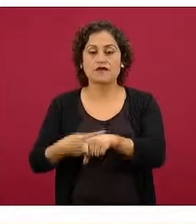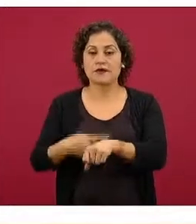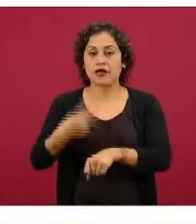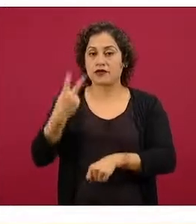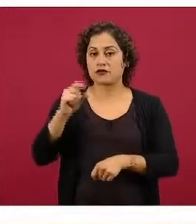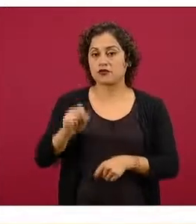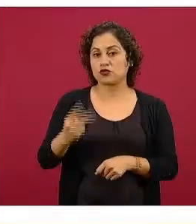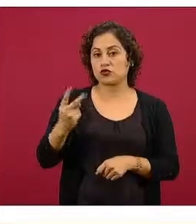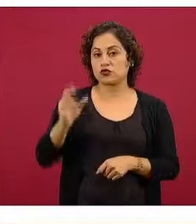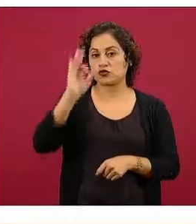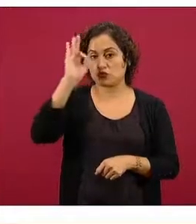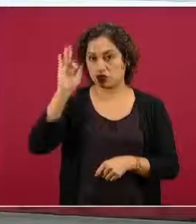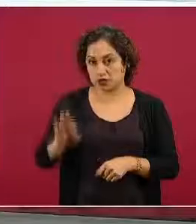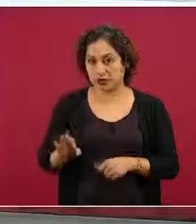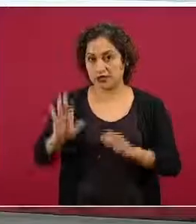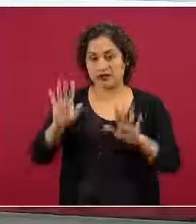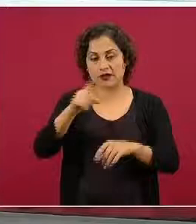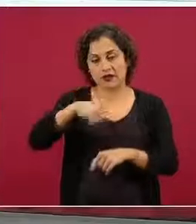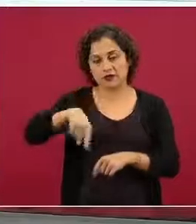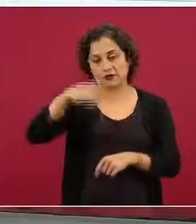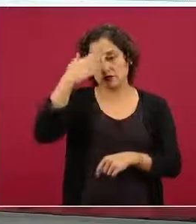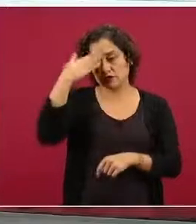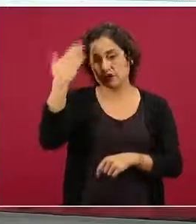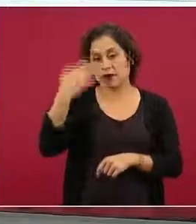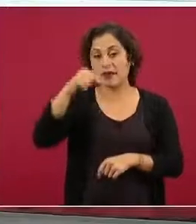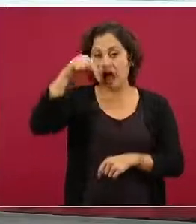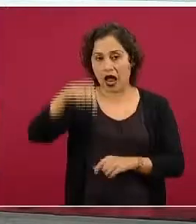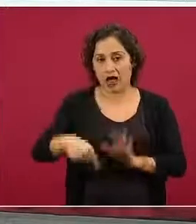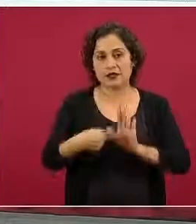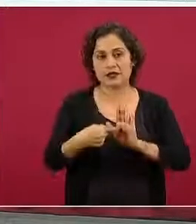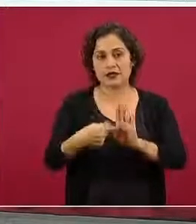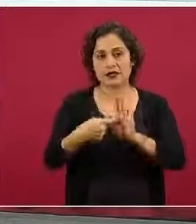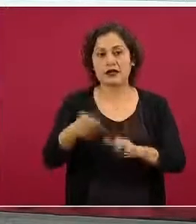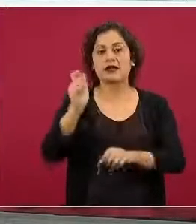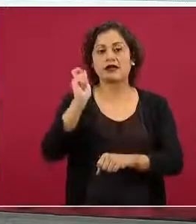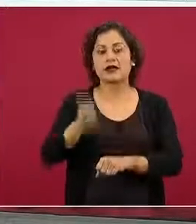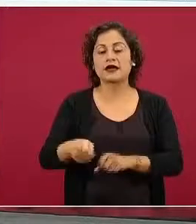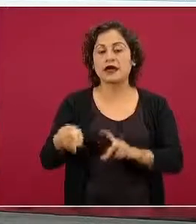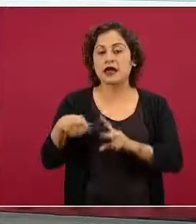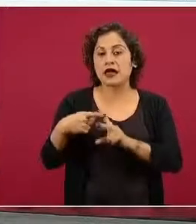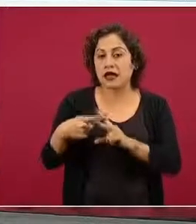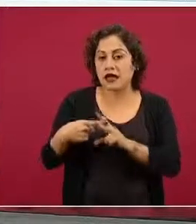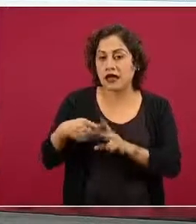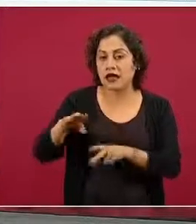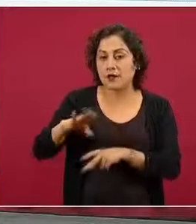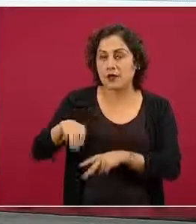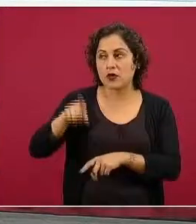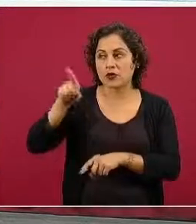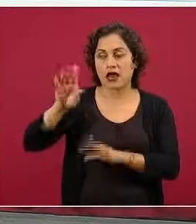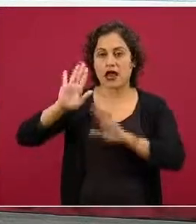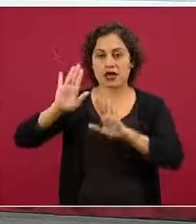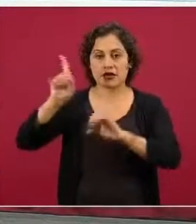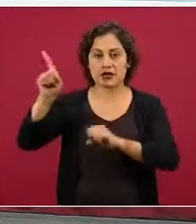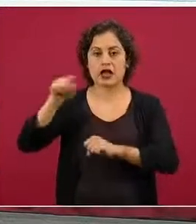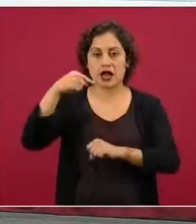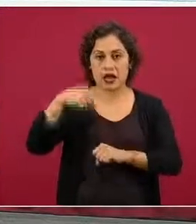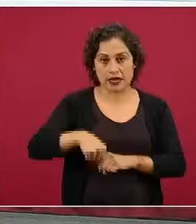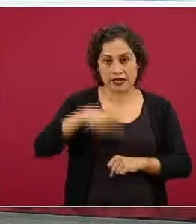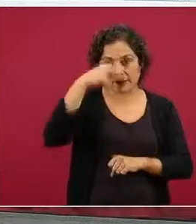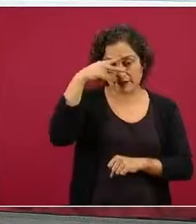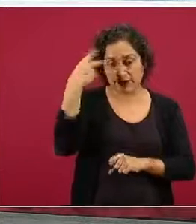como todos sabemos y hemos presentado aquí, la tasa de letalidad en nuestro país, dados